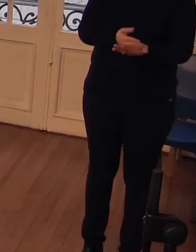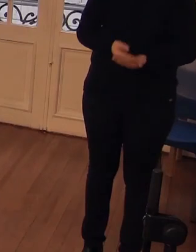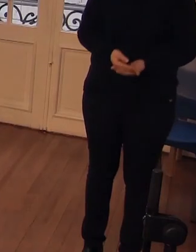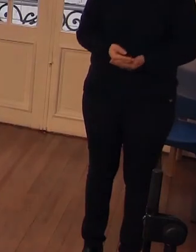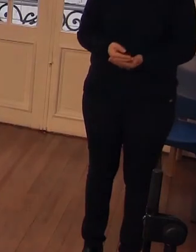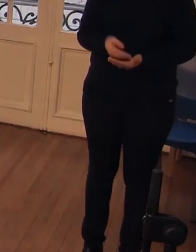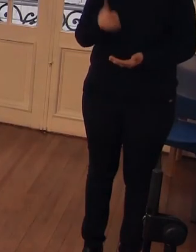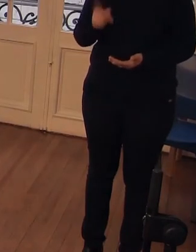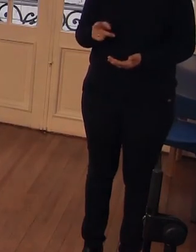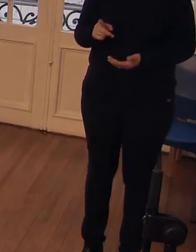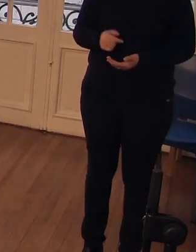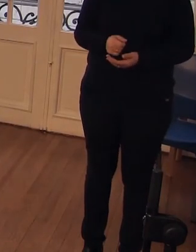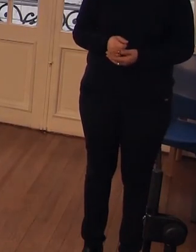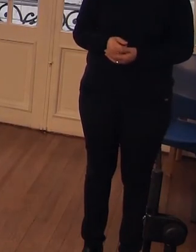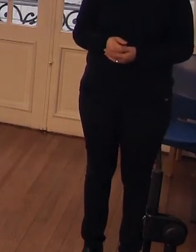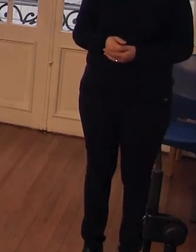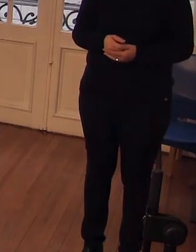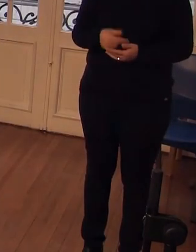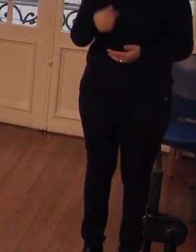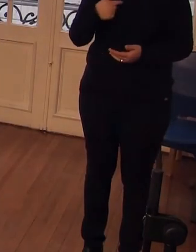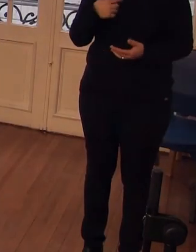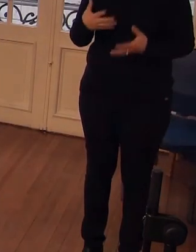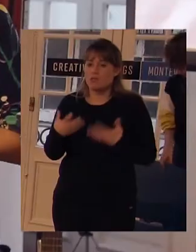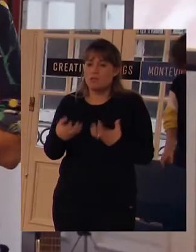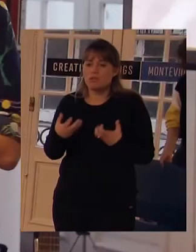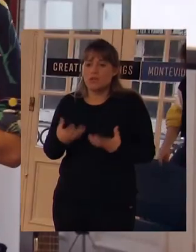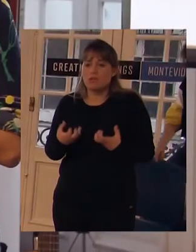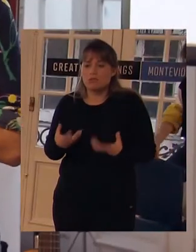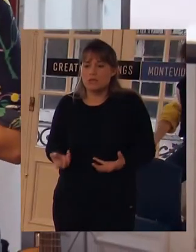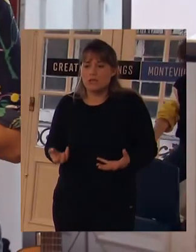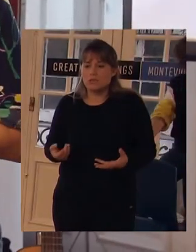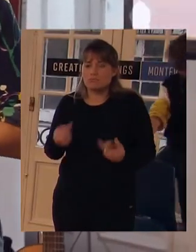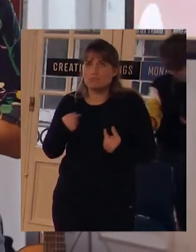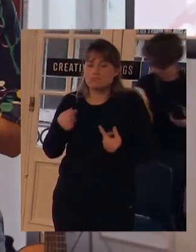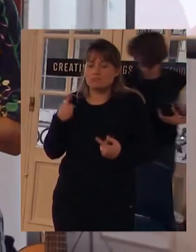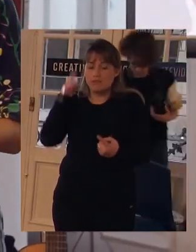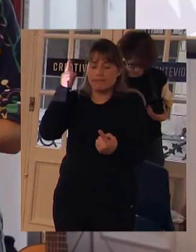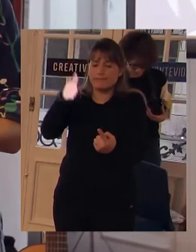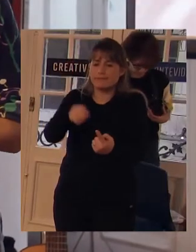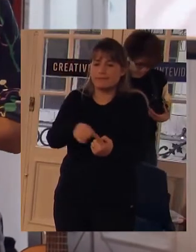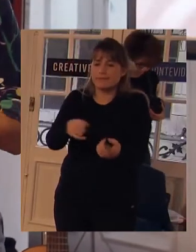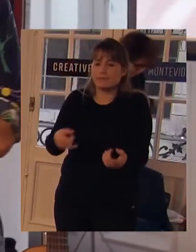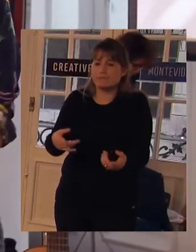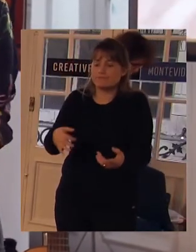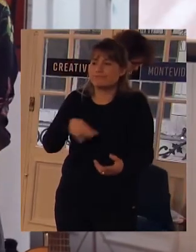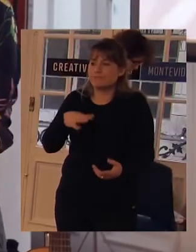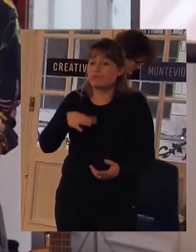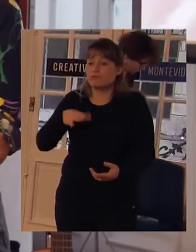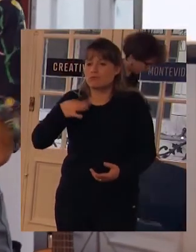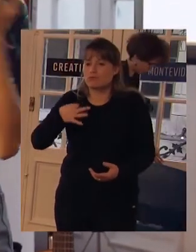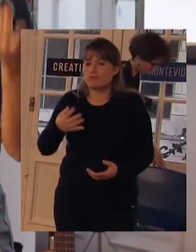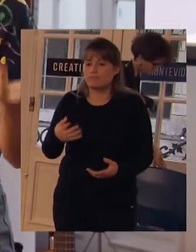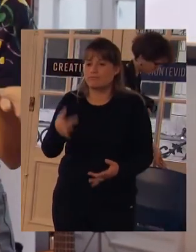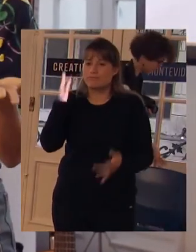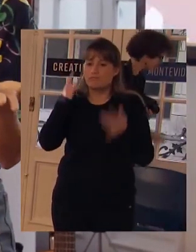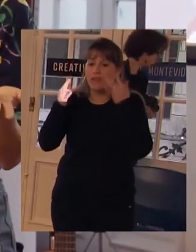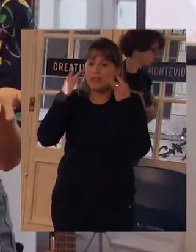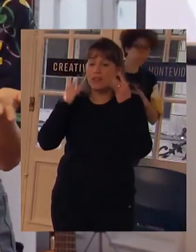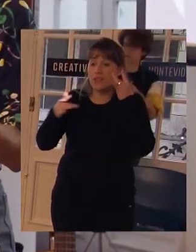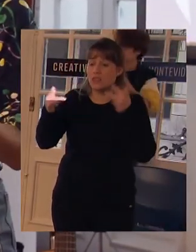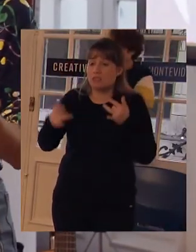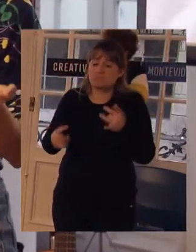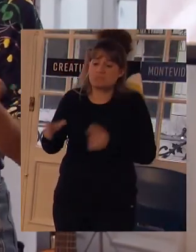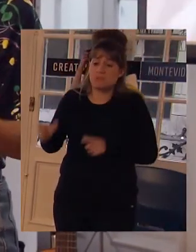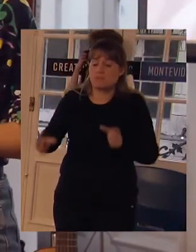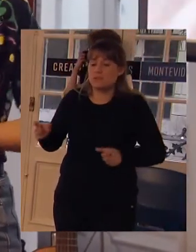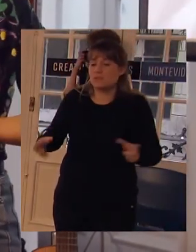también lo relaciono al propósito que tenemos. ¿Cuál es nuestro fin como creadores, como seres